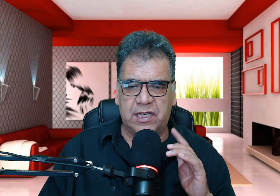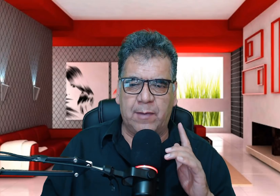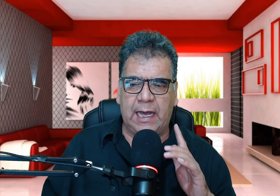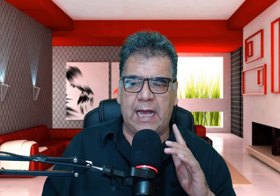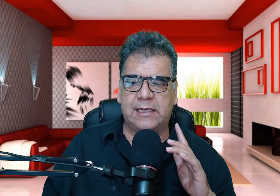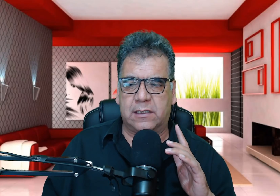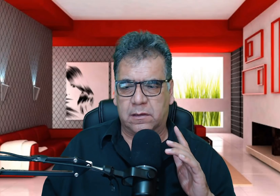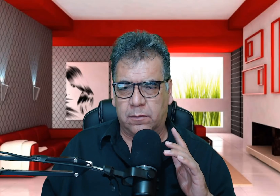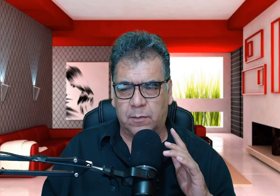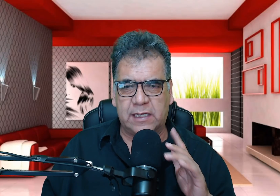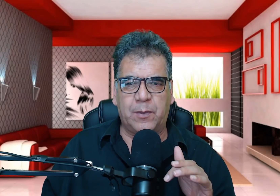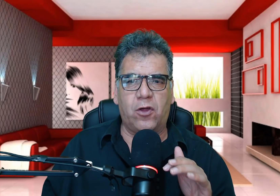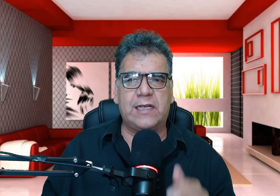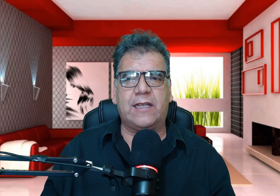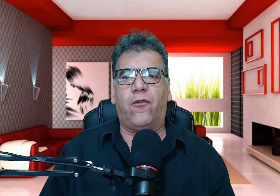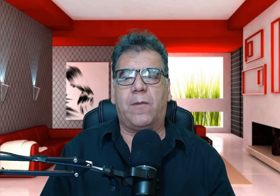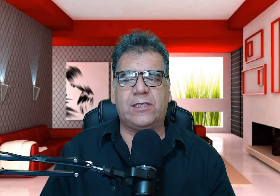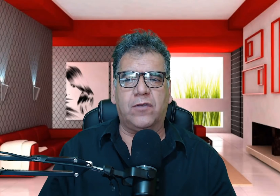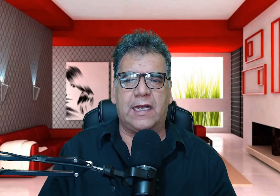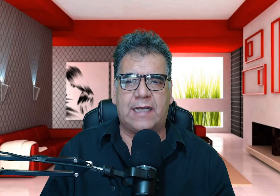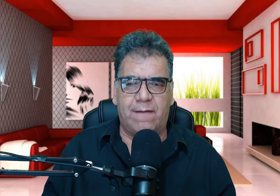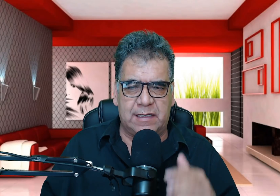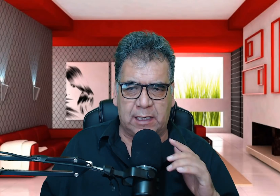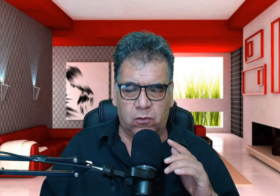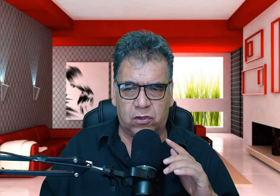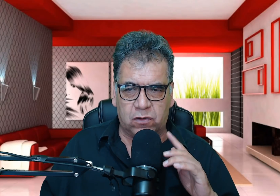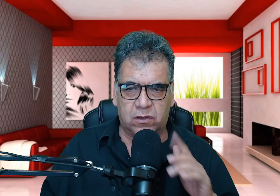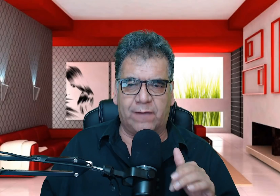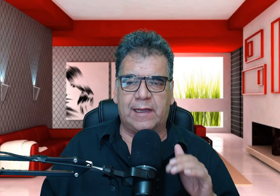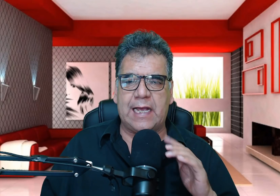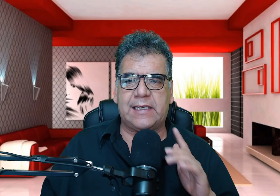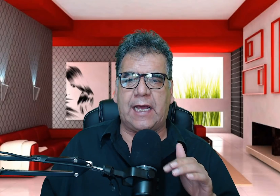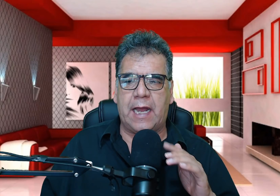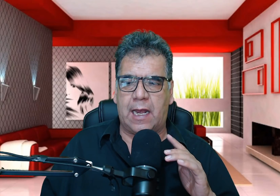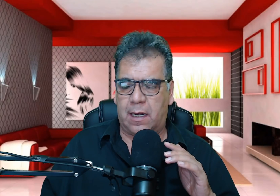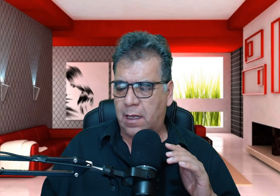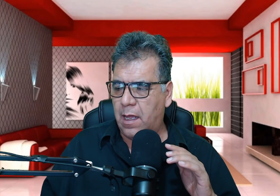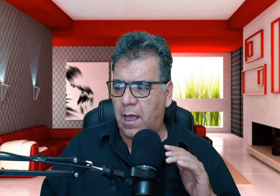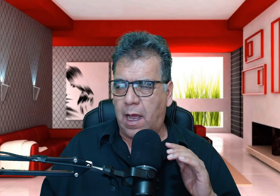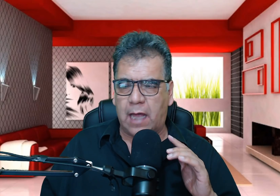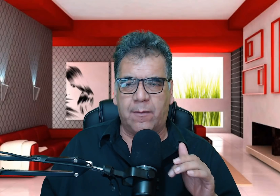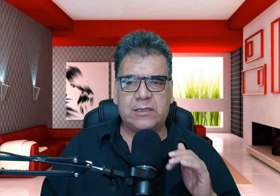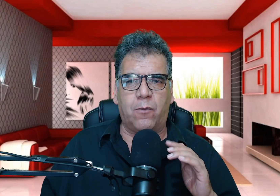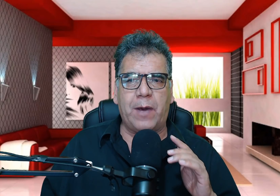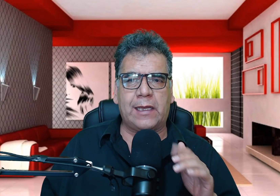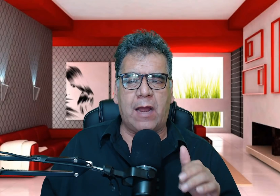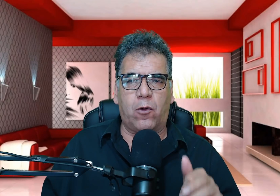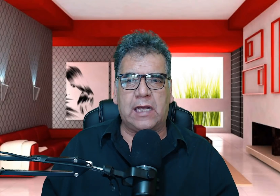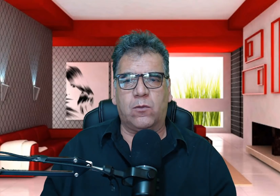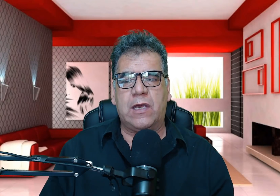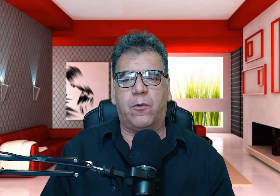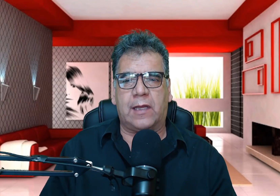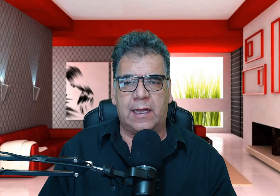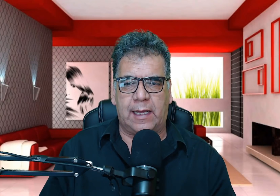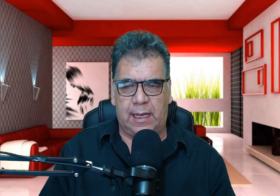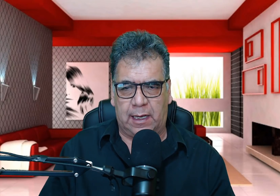Amigos y amigas, me despido de esta información. Ya sabes, si te gustó, suscríbete a este canal. Además, compártela porque es